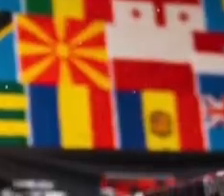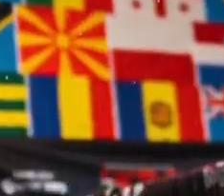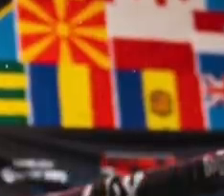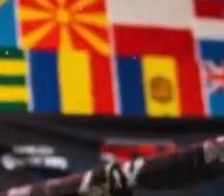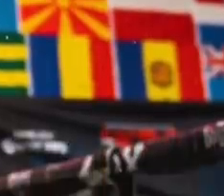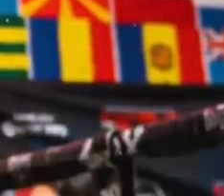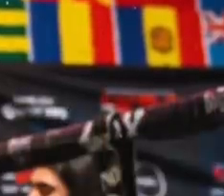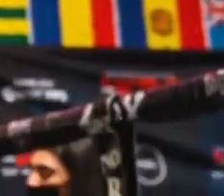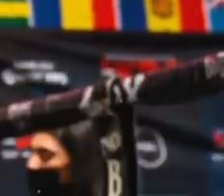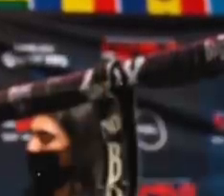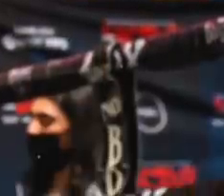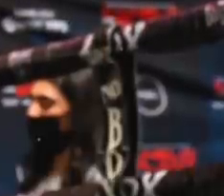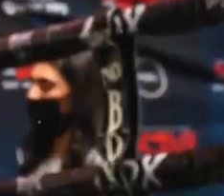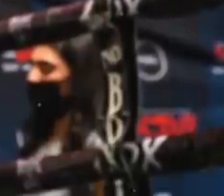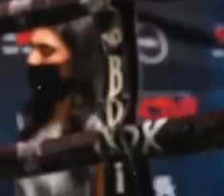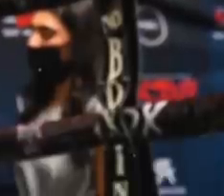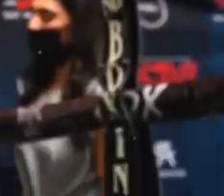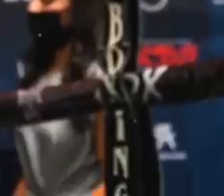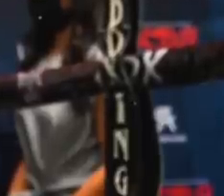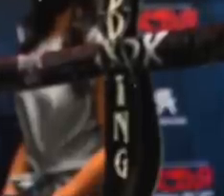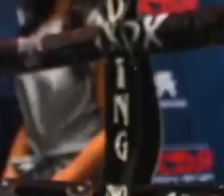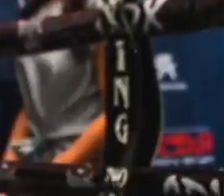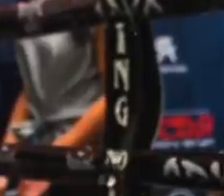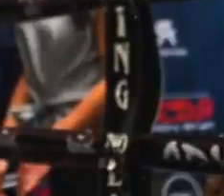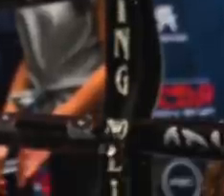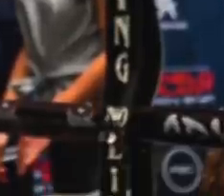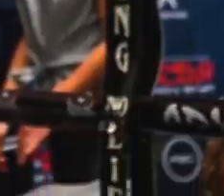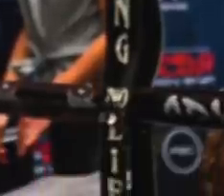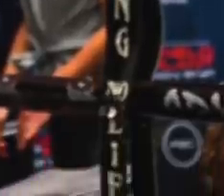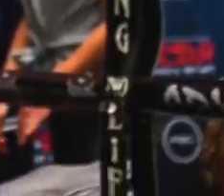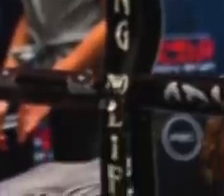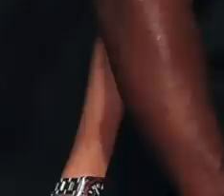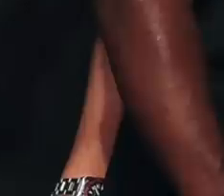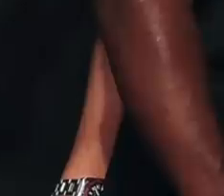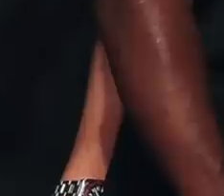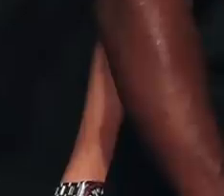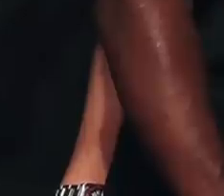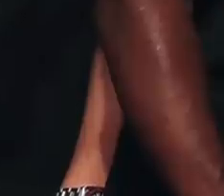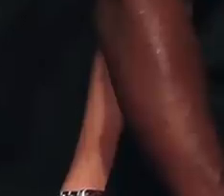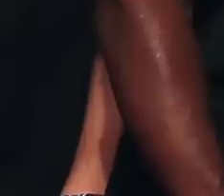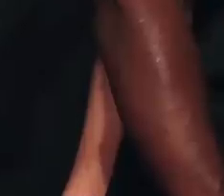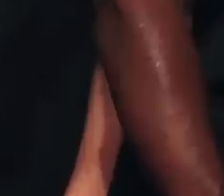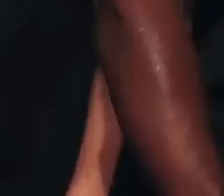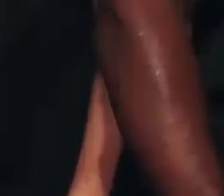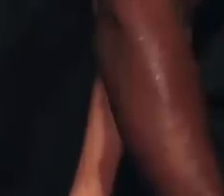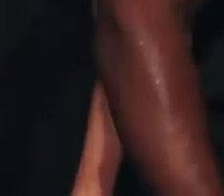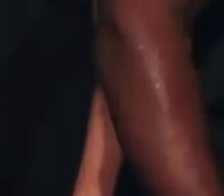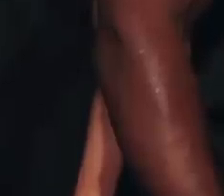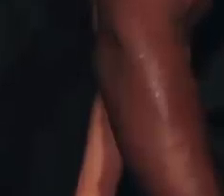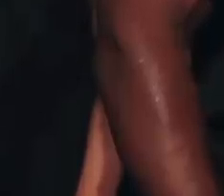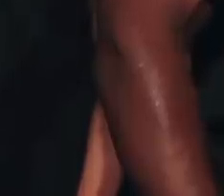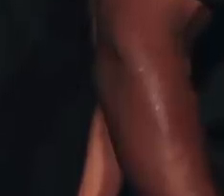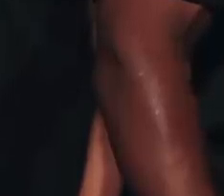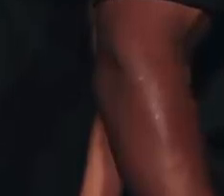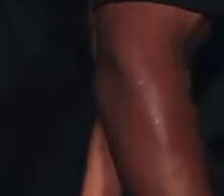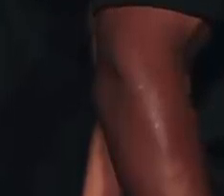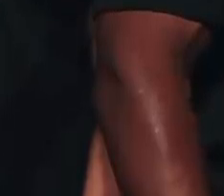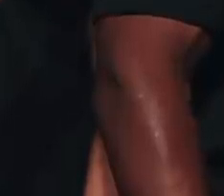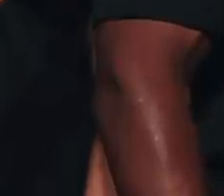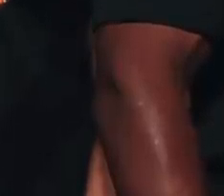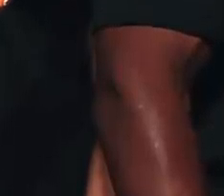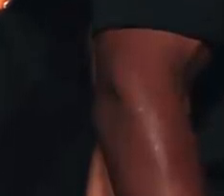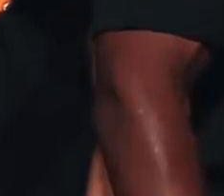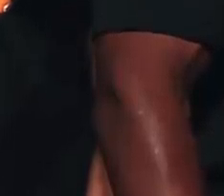sería el Canelo Álvarez como el mejor exponente de nuestro país en la época actual.